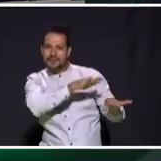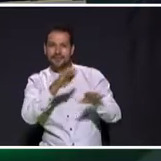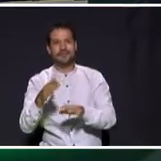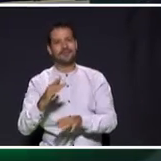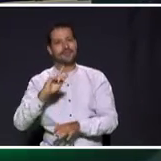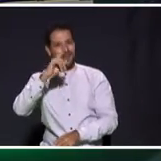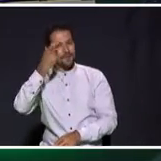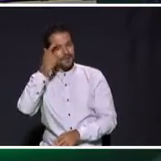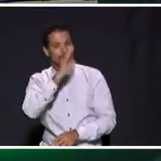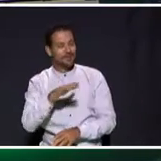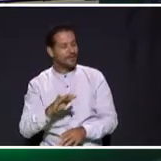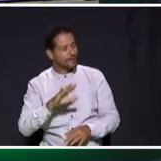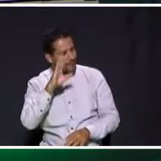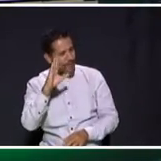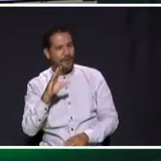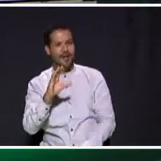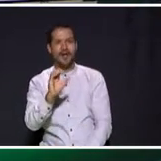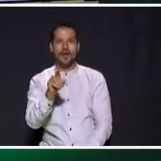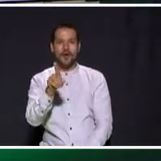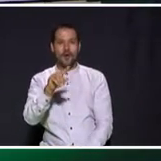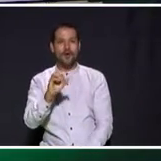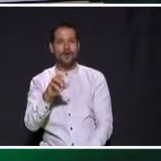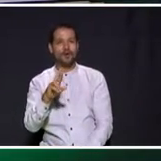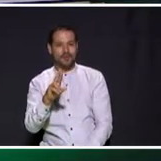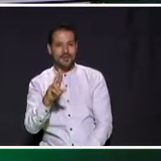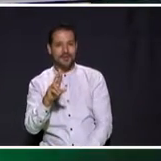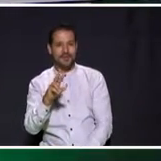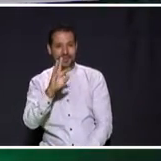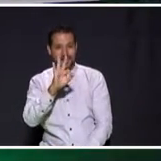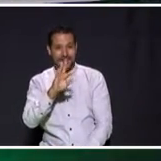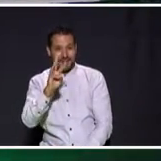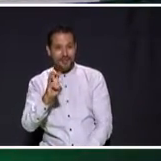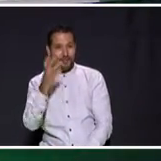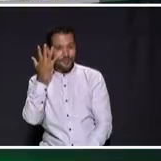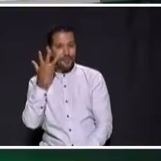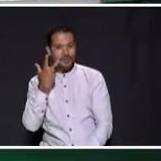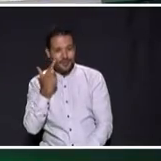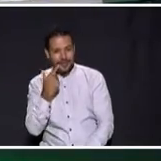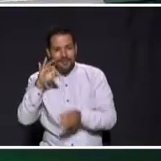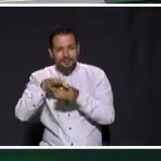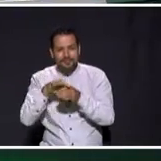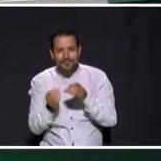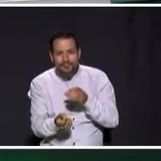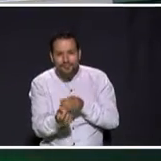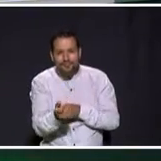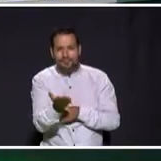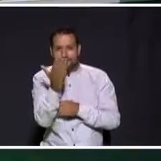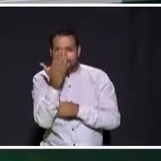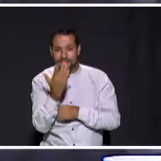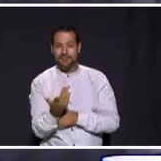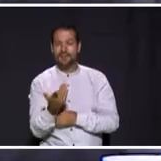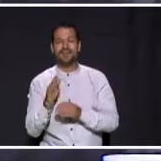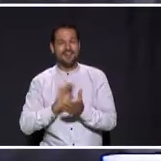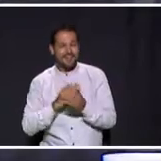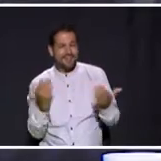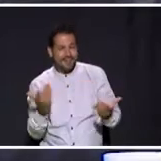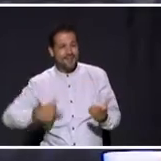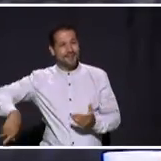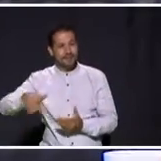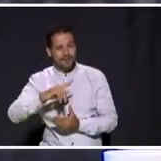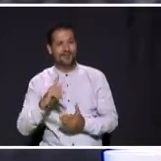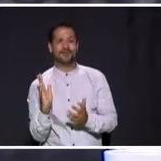de hoy oscar buenas noches 38 días nos separan de las elecciones mónica que tal saludo cordial para usted para los televidentes por supuesto para nuestros candidatos